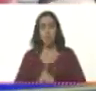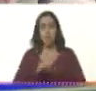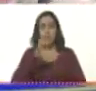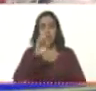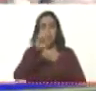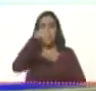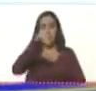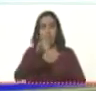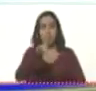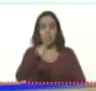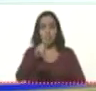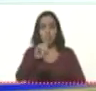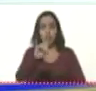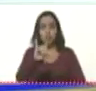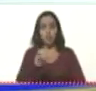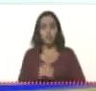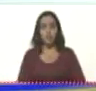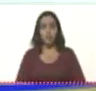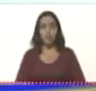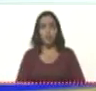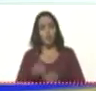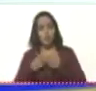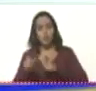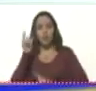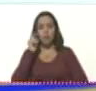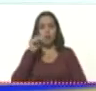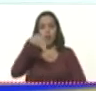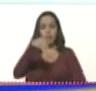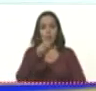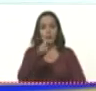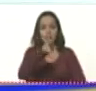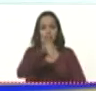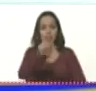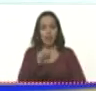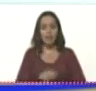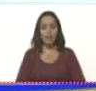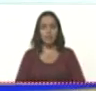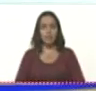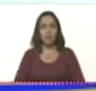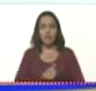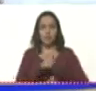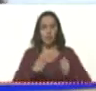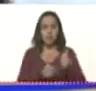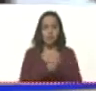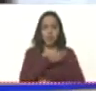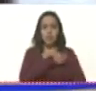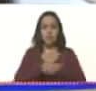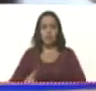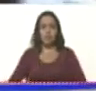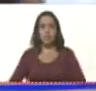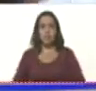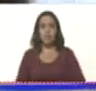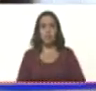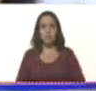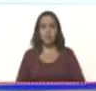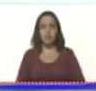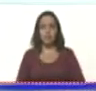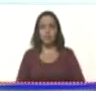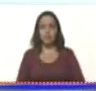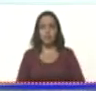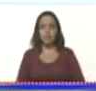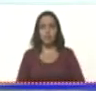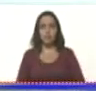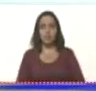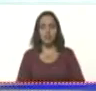A María Gabriela Vega, camarada, vicepresidenta, querida compañera. A Linda